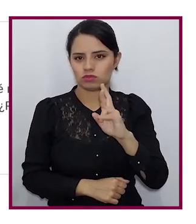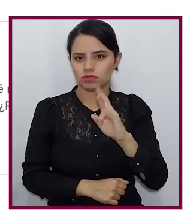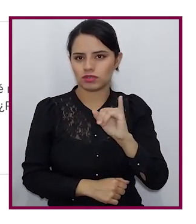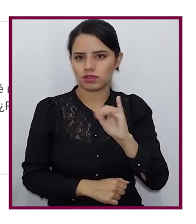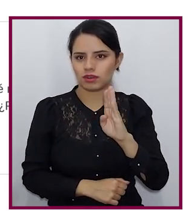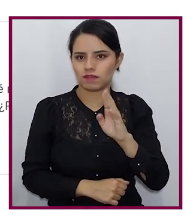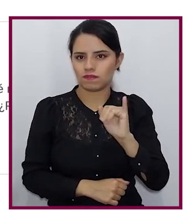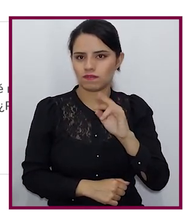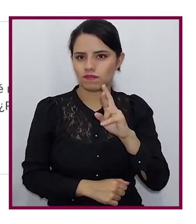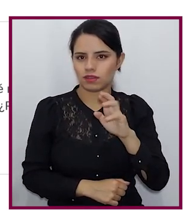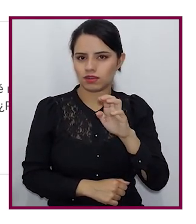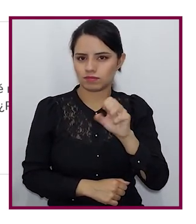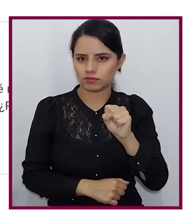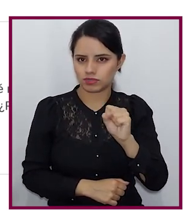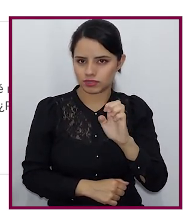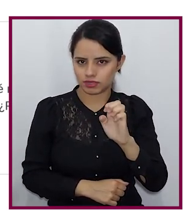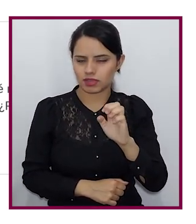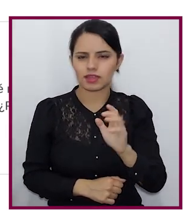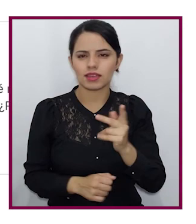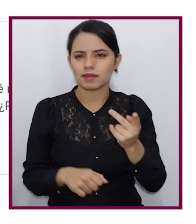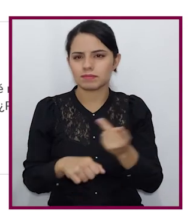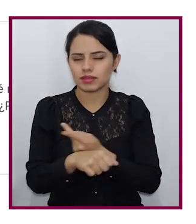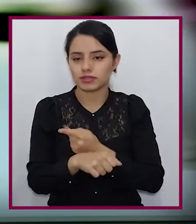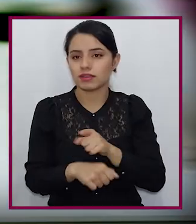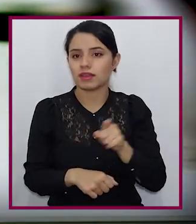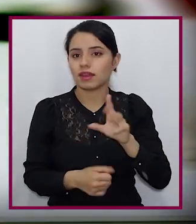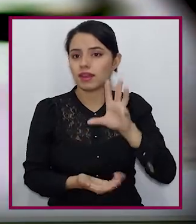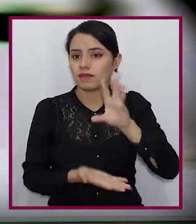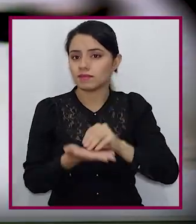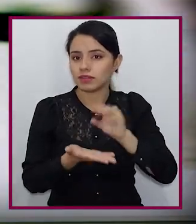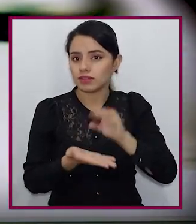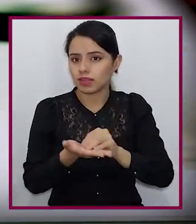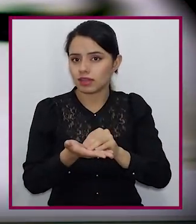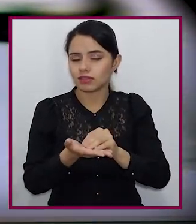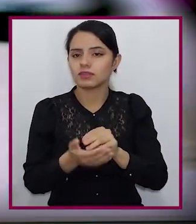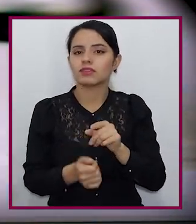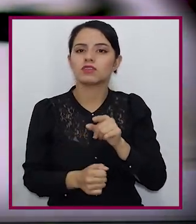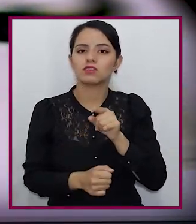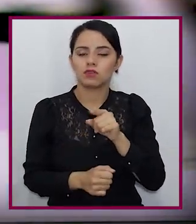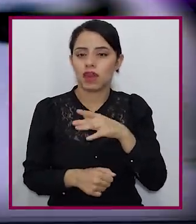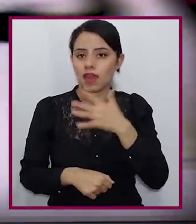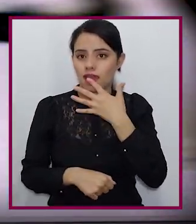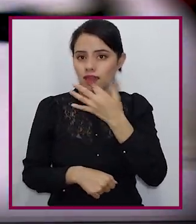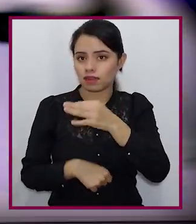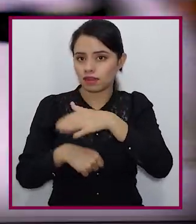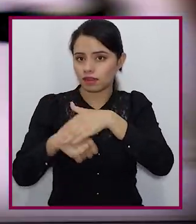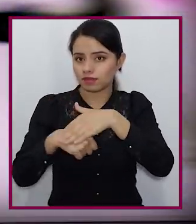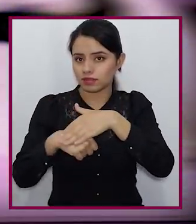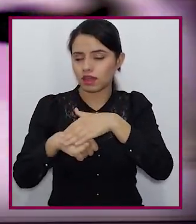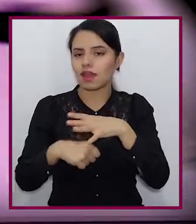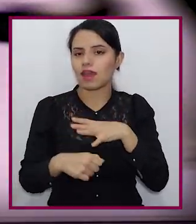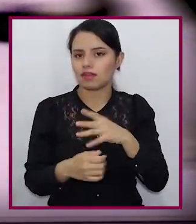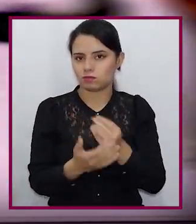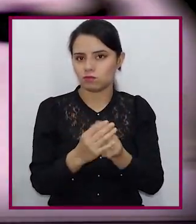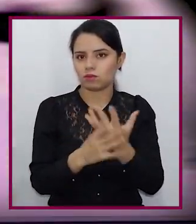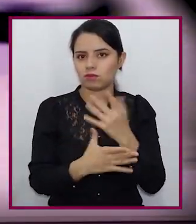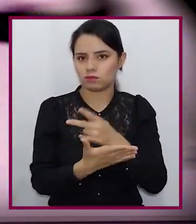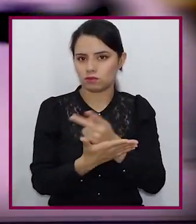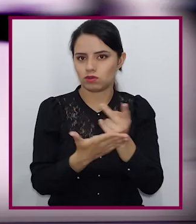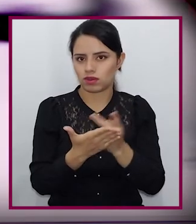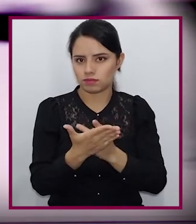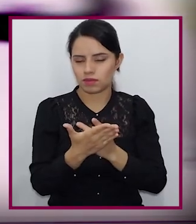a un canal de podcast? Que descargue automáticamente un nuevo episodio o que te avise que hay un nuevo episodio. Y le